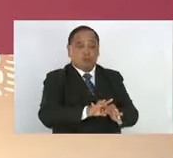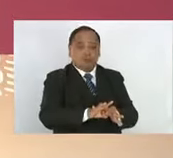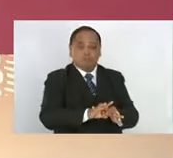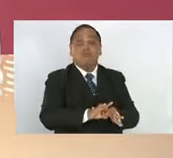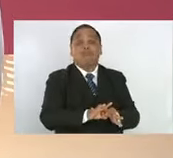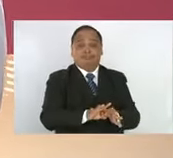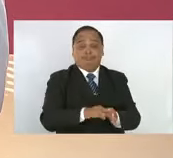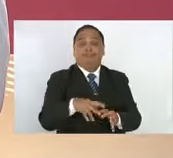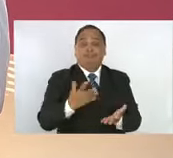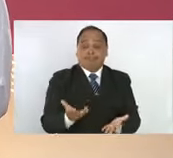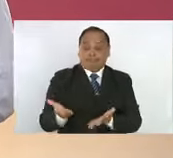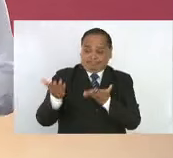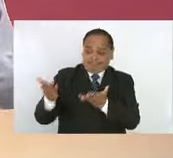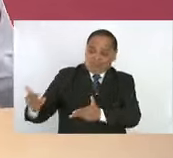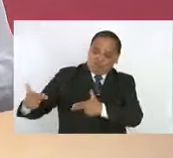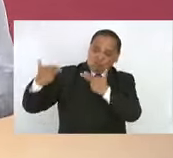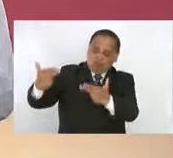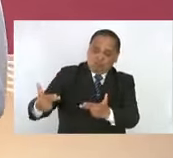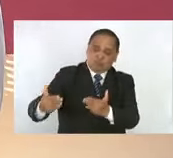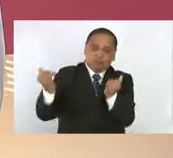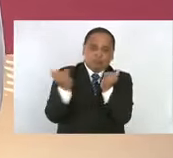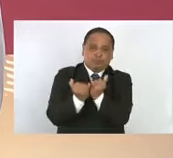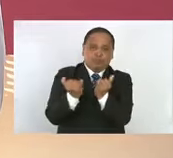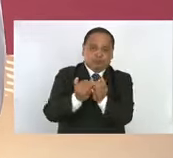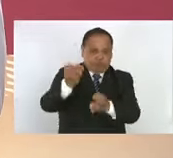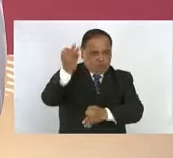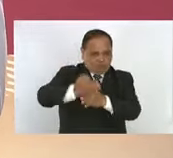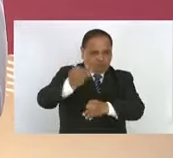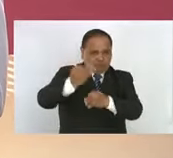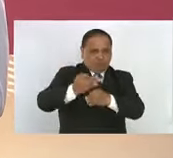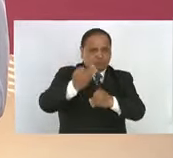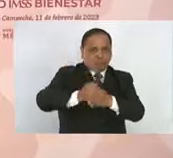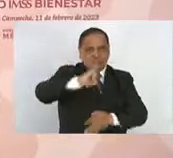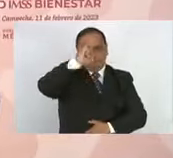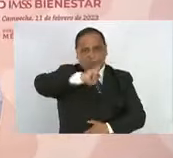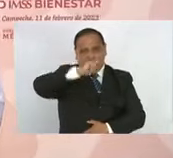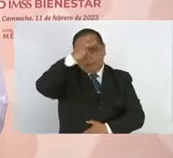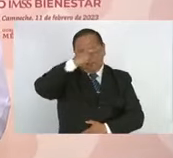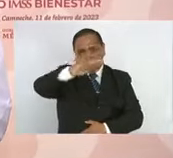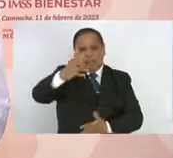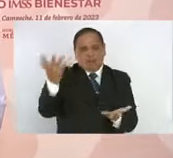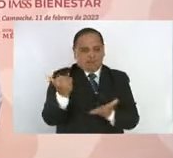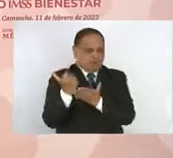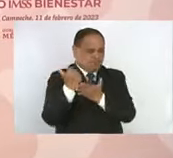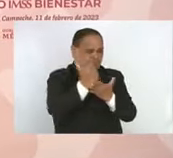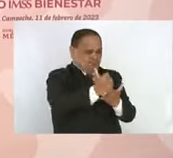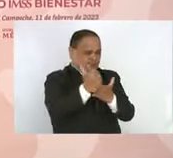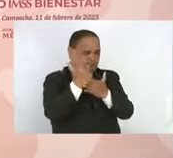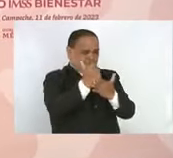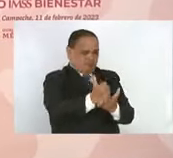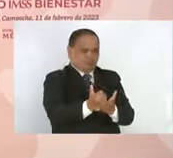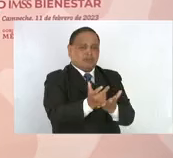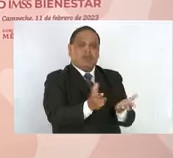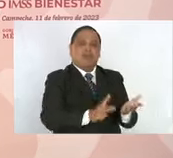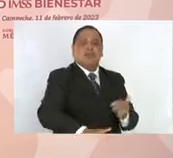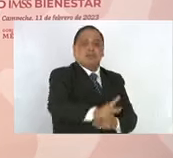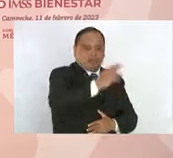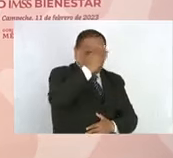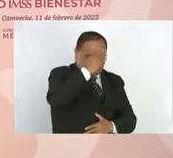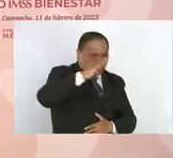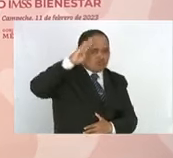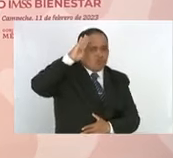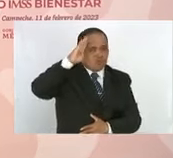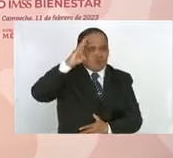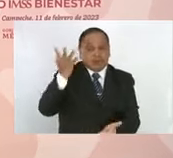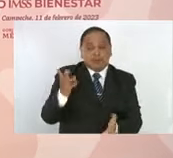tradición solidaria, los líderes actuales de México, han extendido su ayuda solidaria al pueblo cubano en